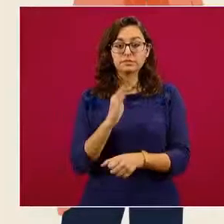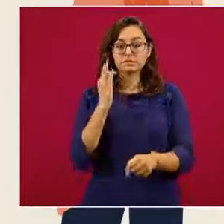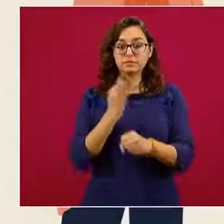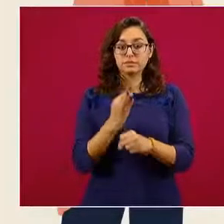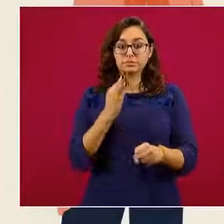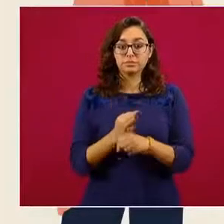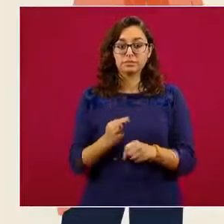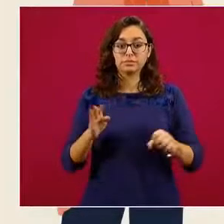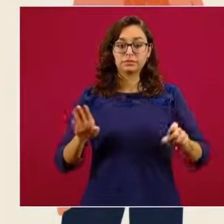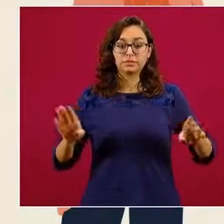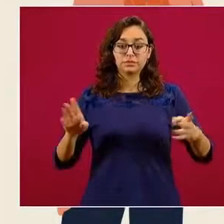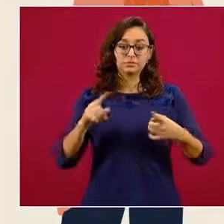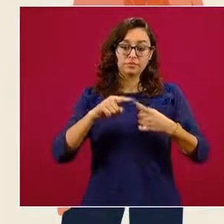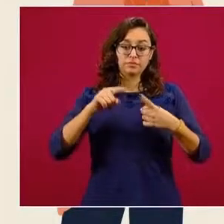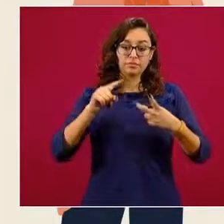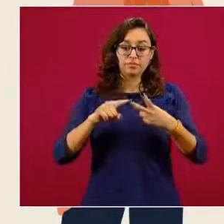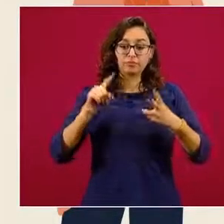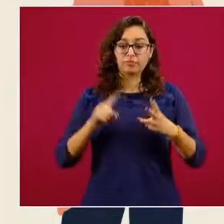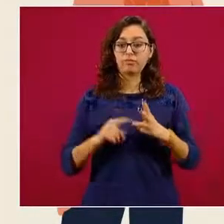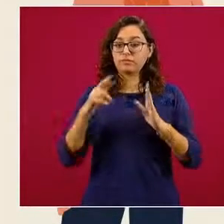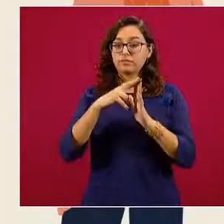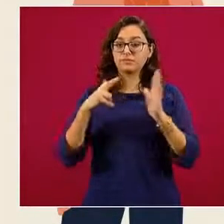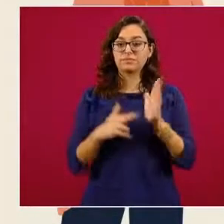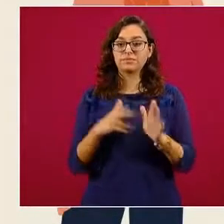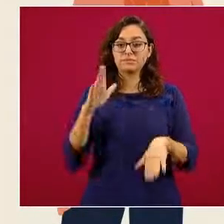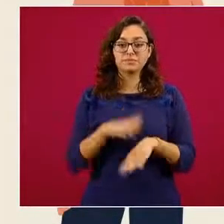tres requisitos que son, digamos,